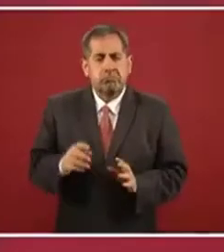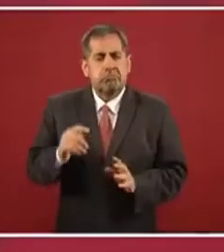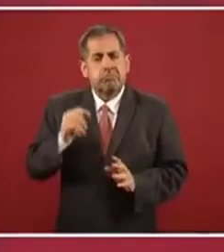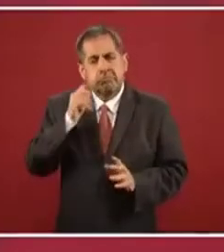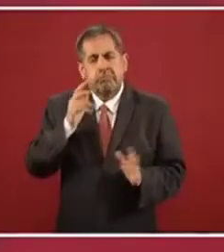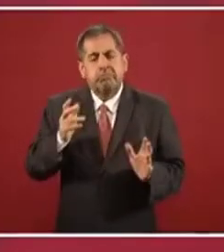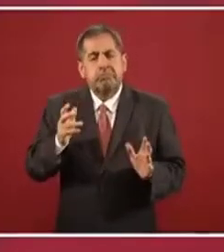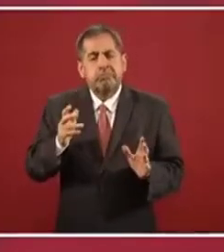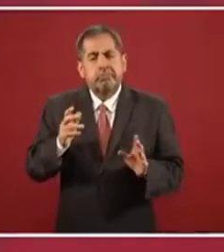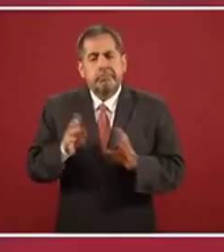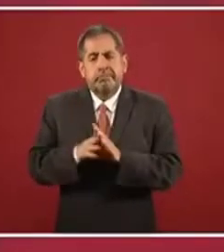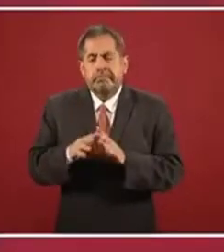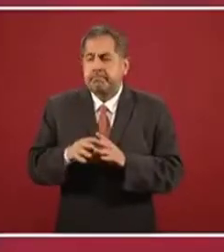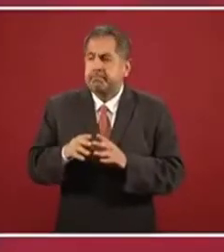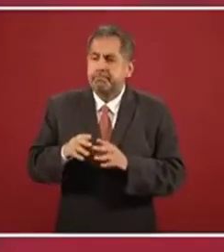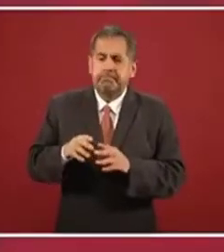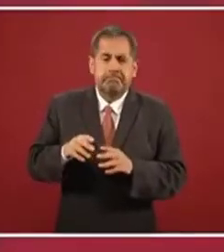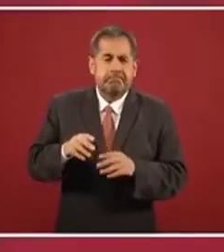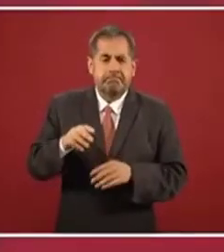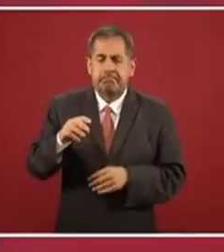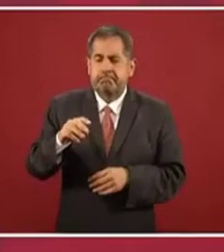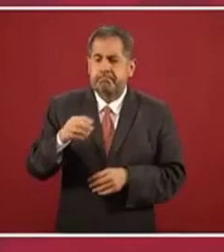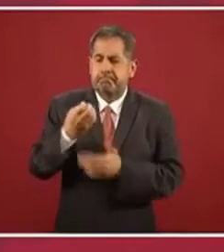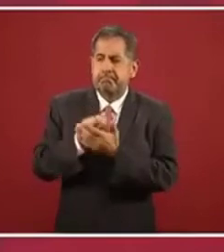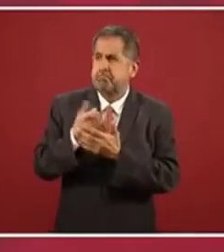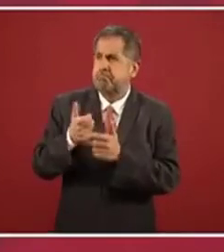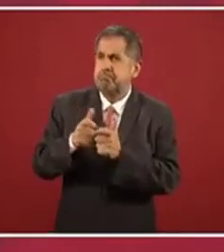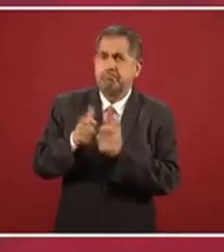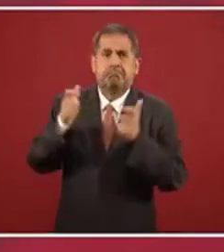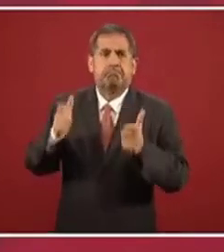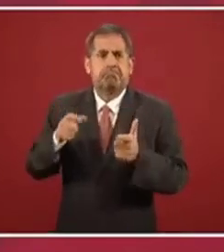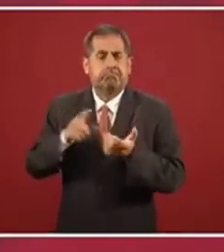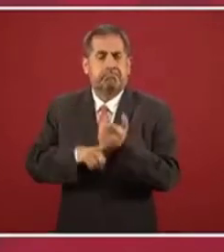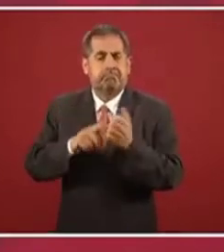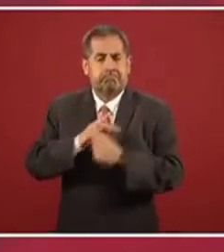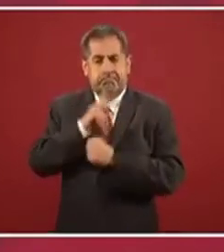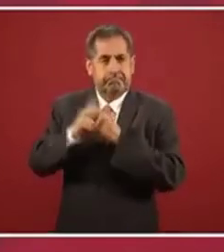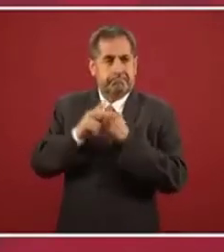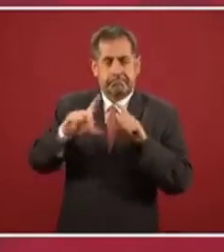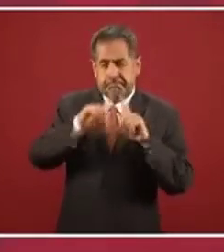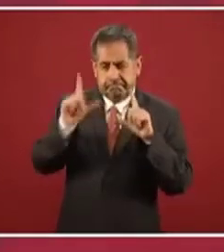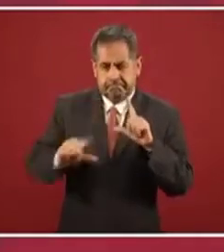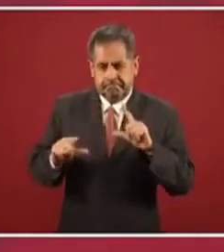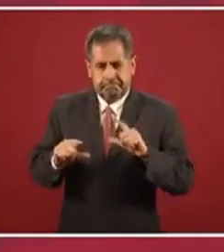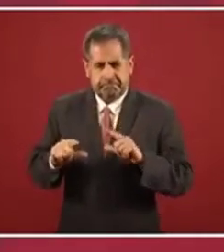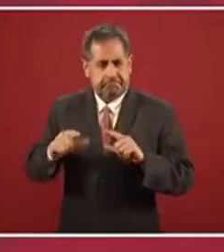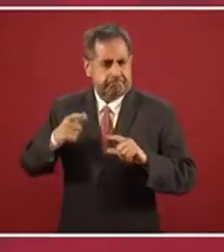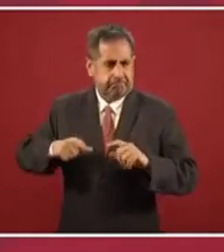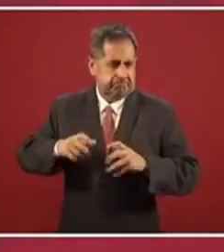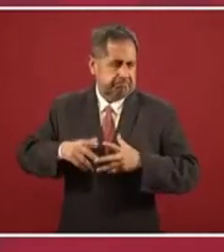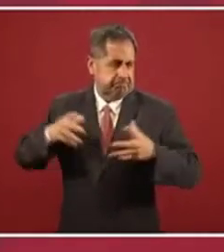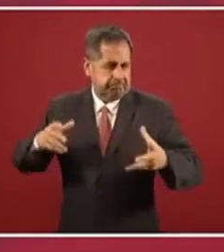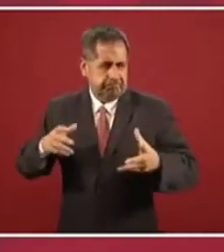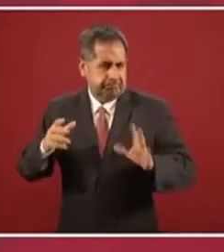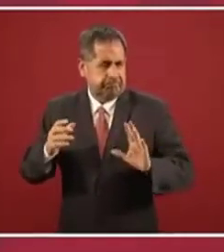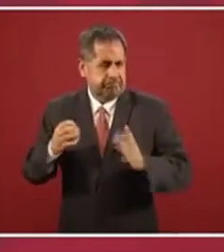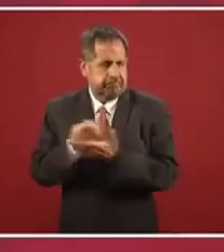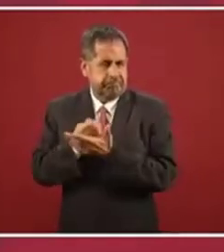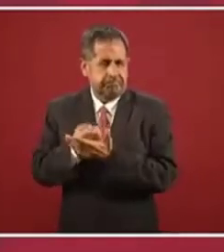independientemente de lo macroeconómico, que eso pues a veces se